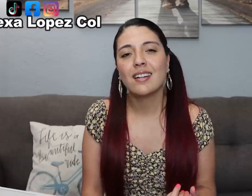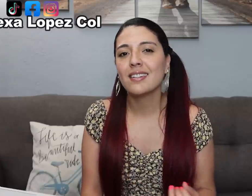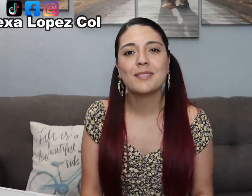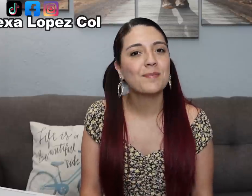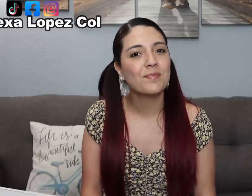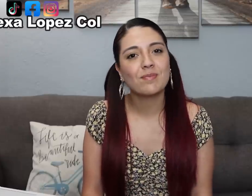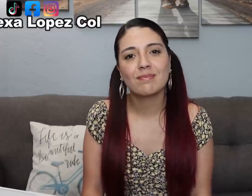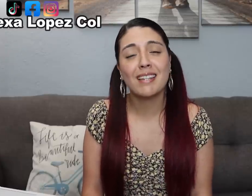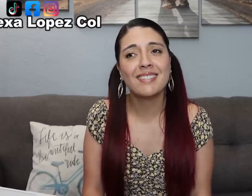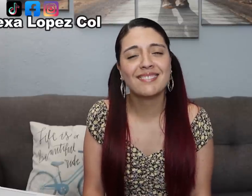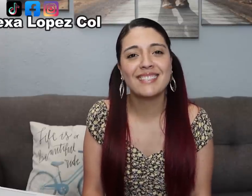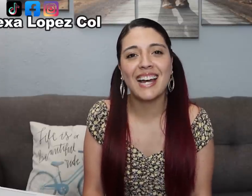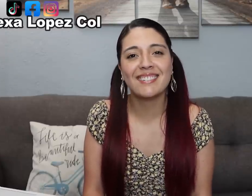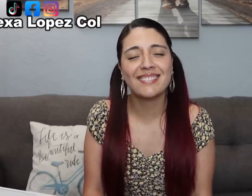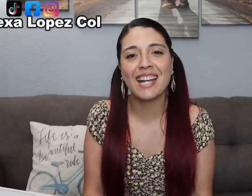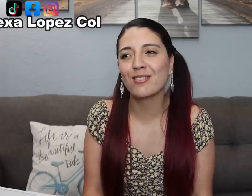decir,